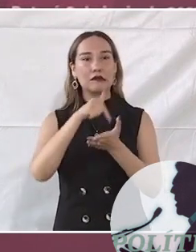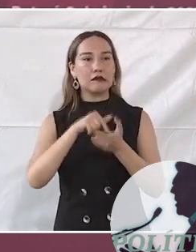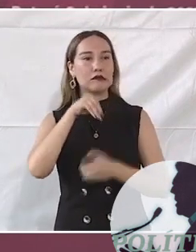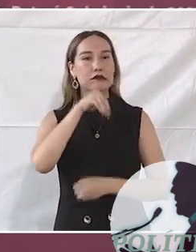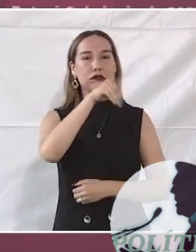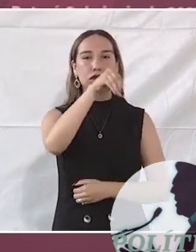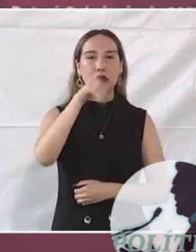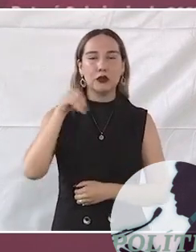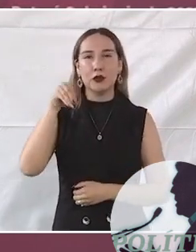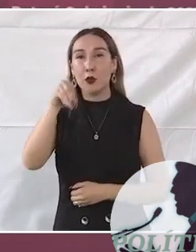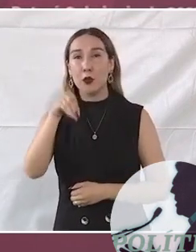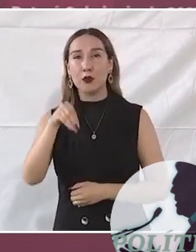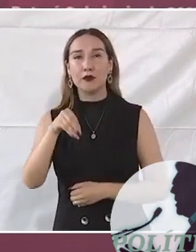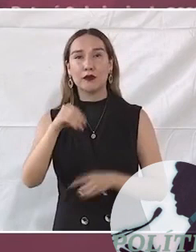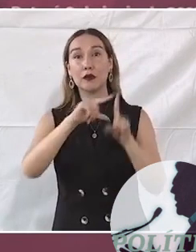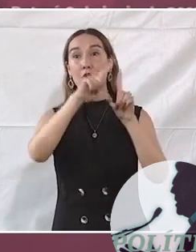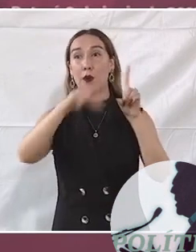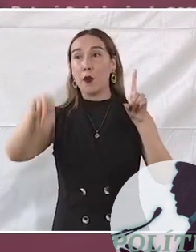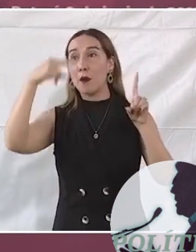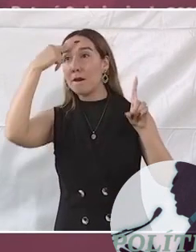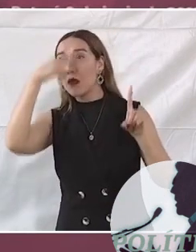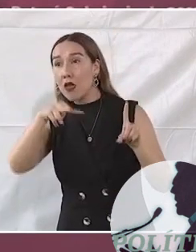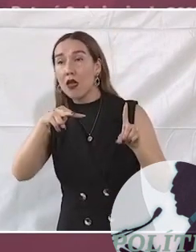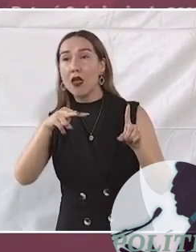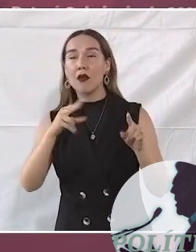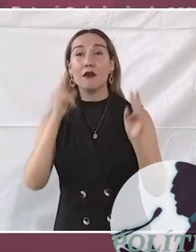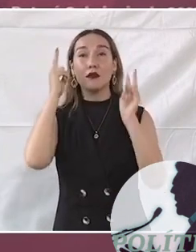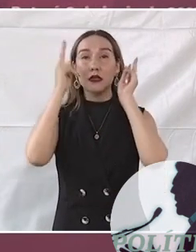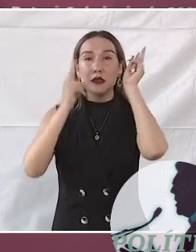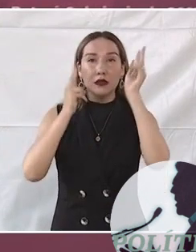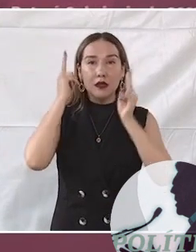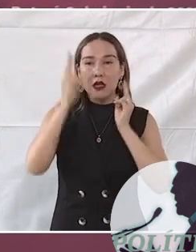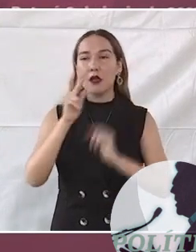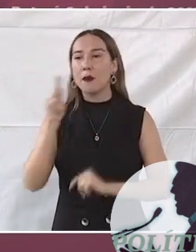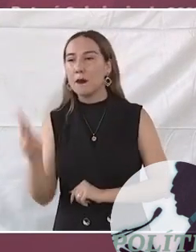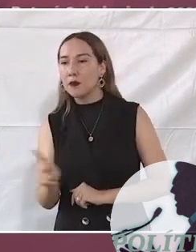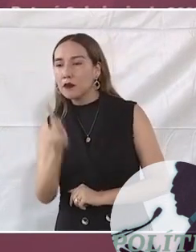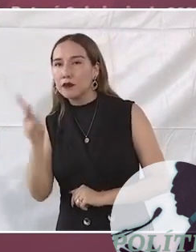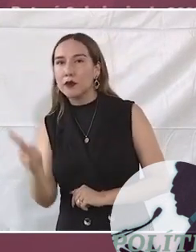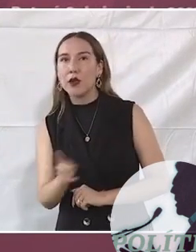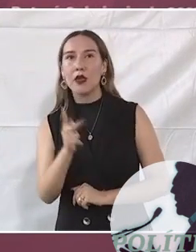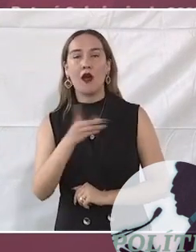territorio nacional, visitando los pueblos y supervisando